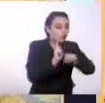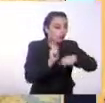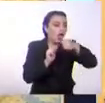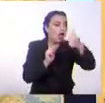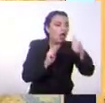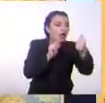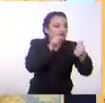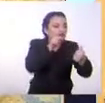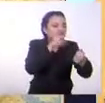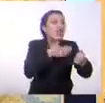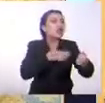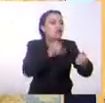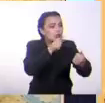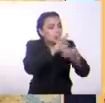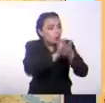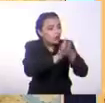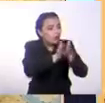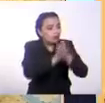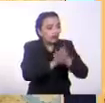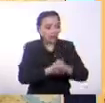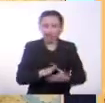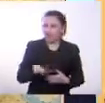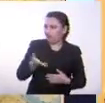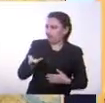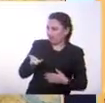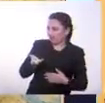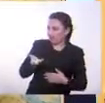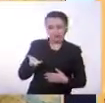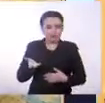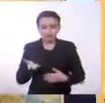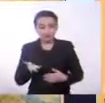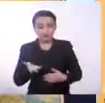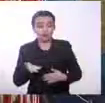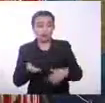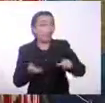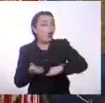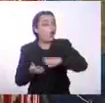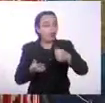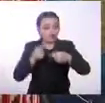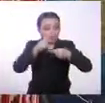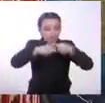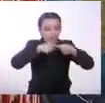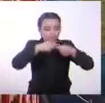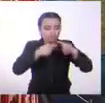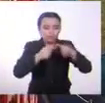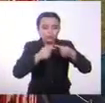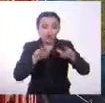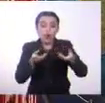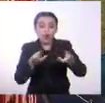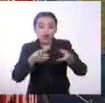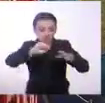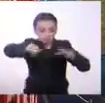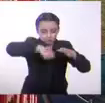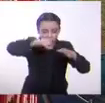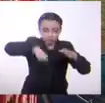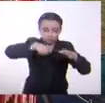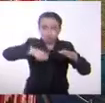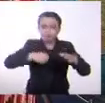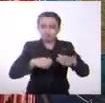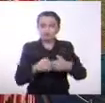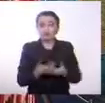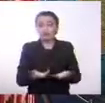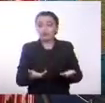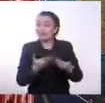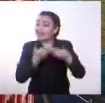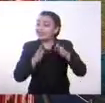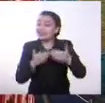gustan los tacos, que es una comida típica o una comida tradicional de otro país que los identifica con esa